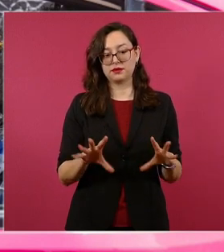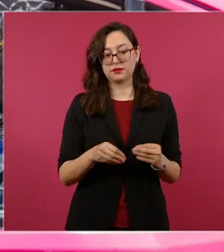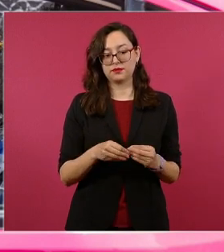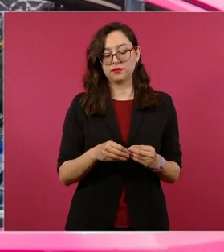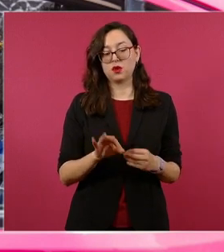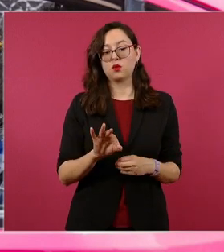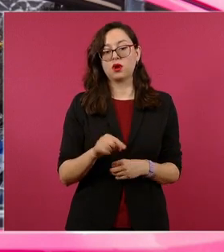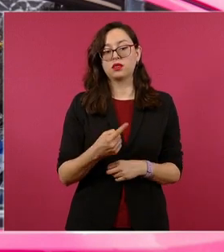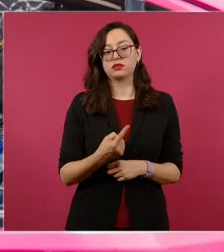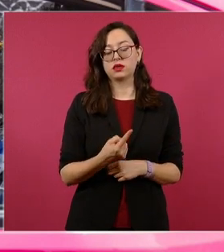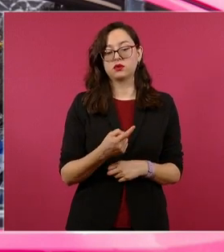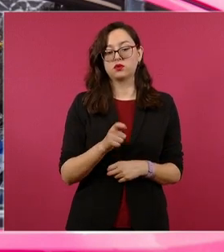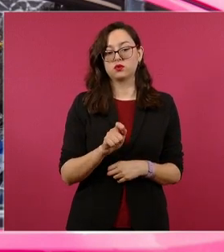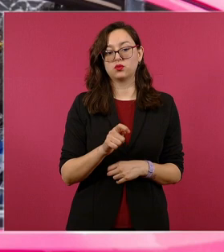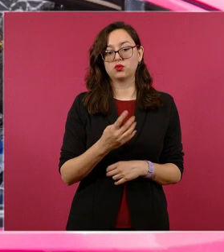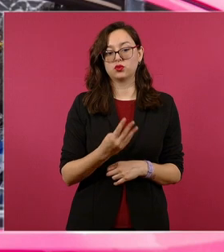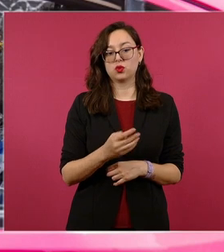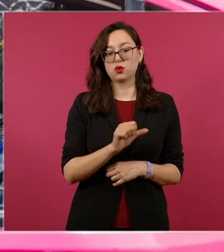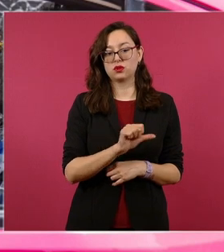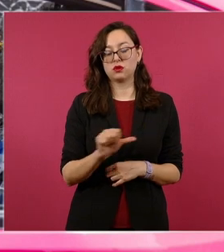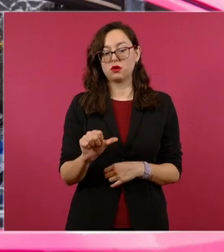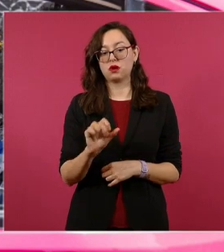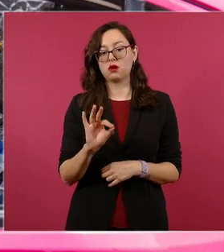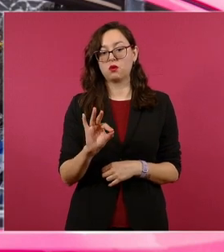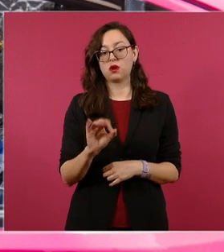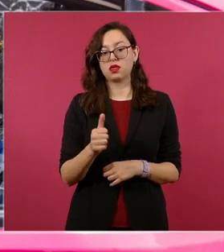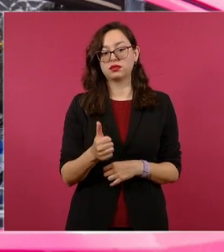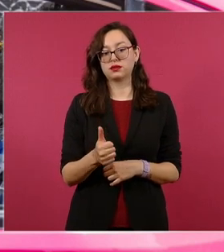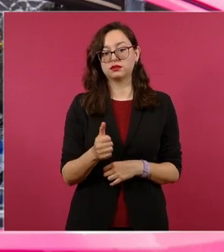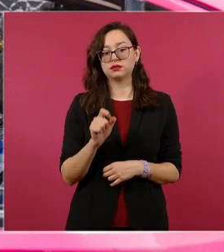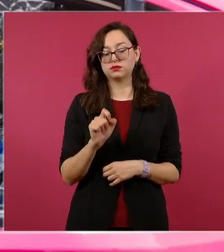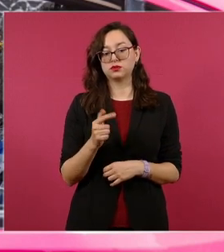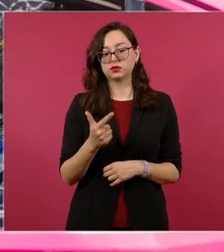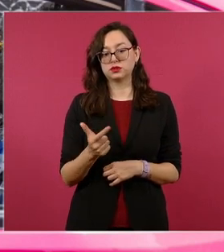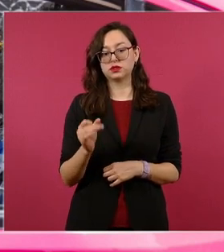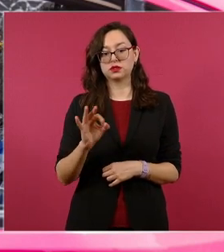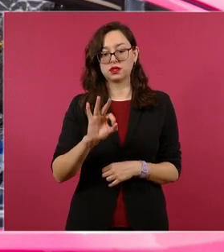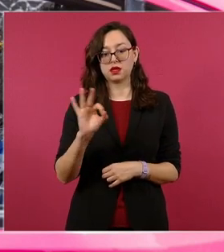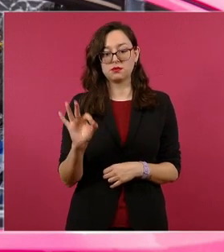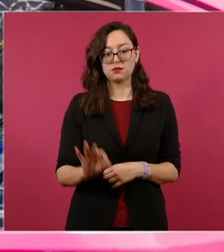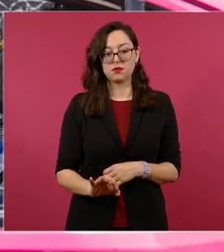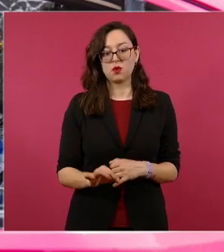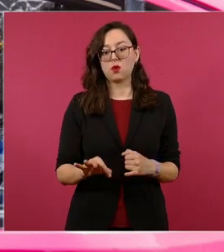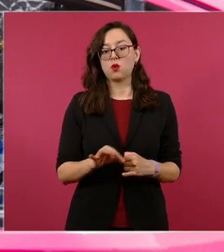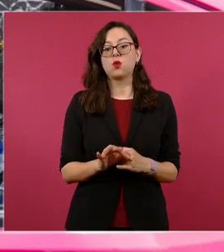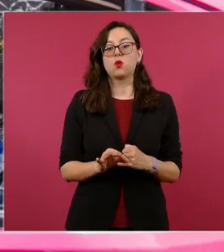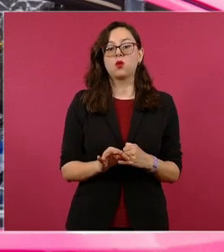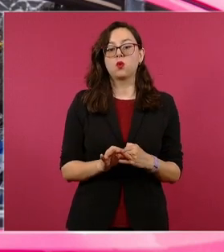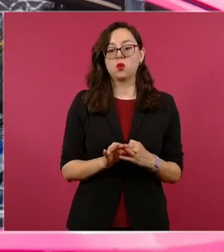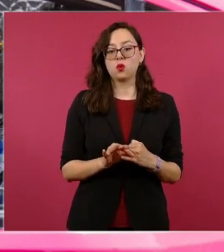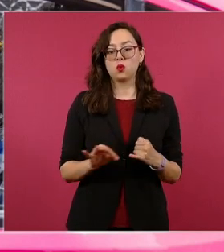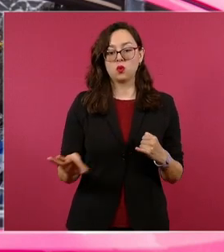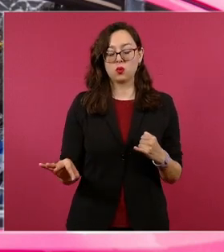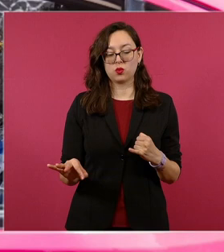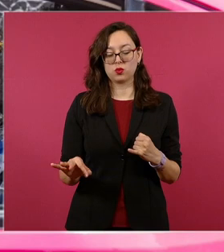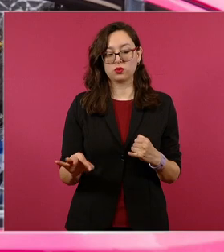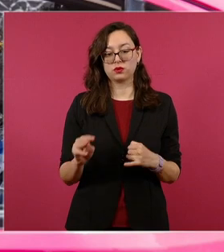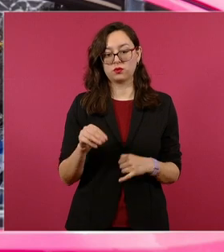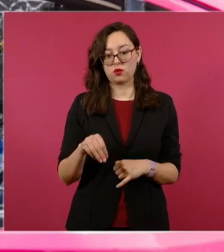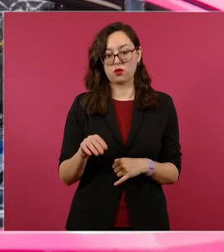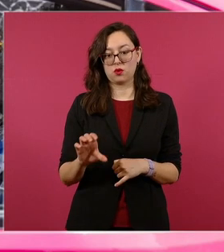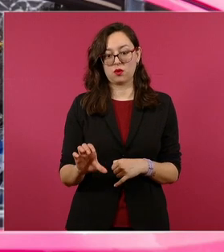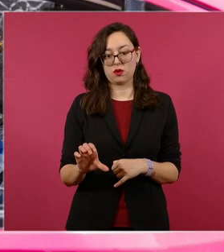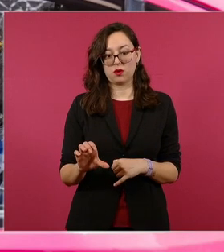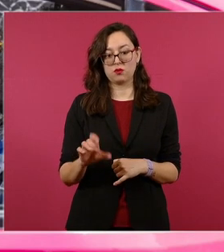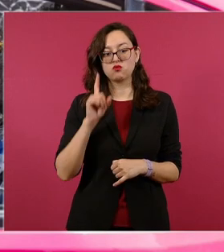41.4 a 46.7%, y finalmente Vida Gómez, por Movimiento Ciudadano, en un